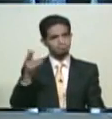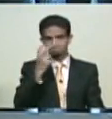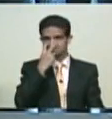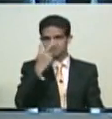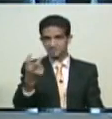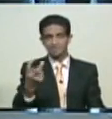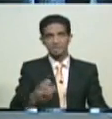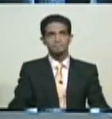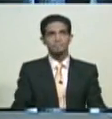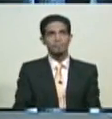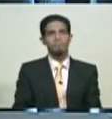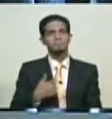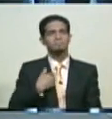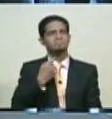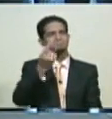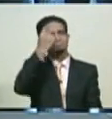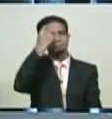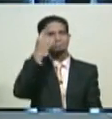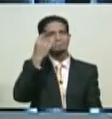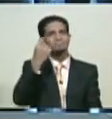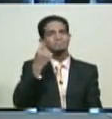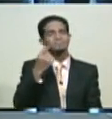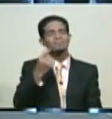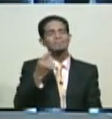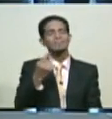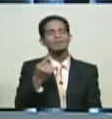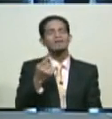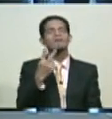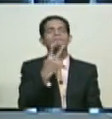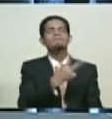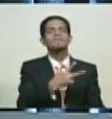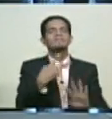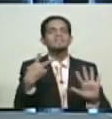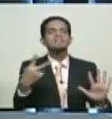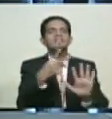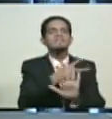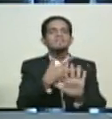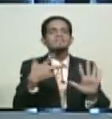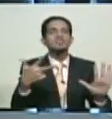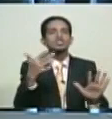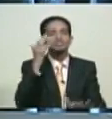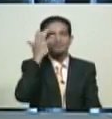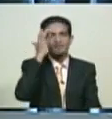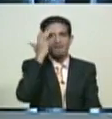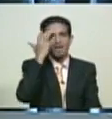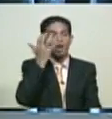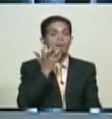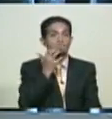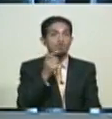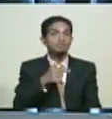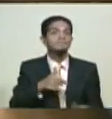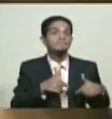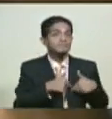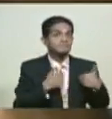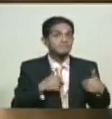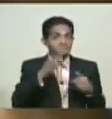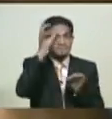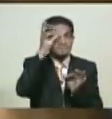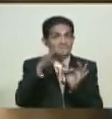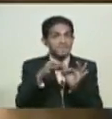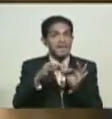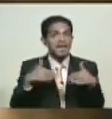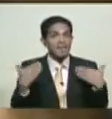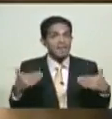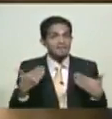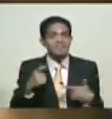yo recuerdo mucho el 27 y 28 de febrero y como fe y alegría fue nuestra voz de esperanza en aquellos días